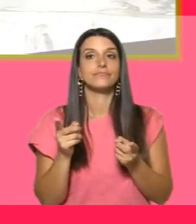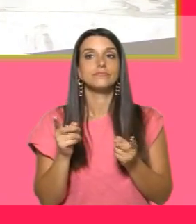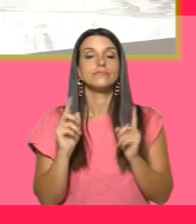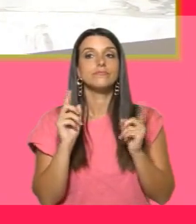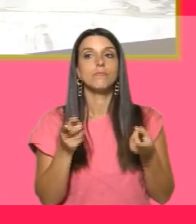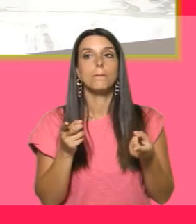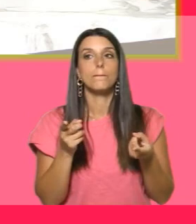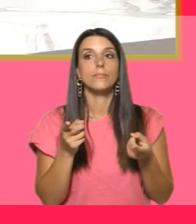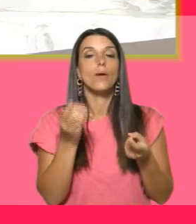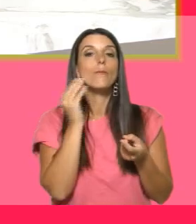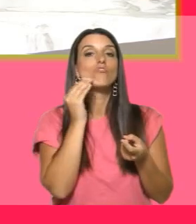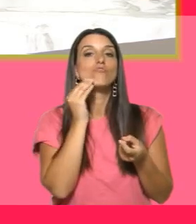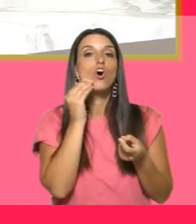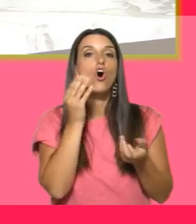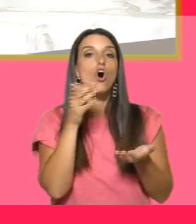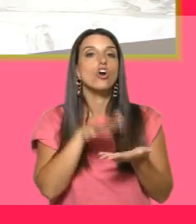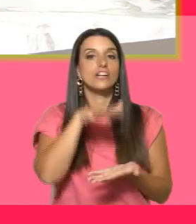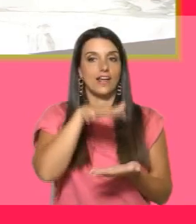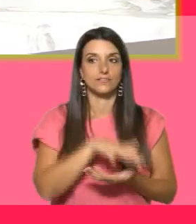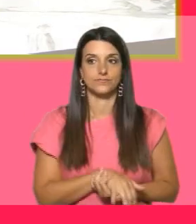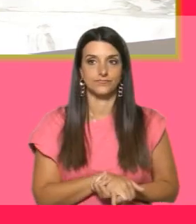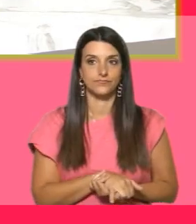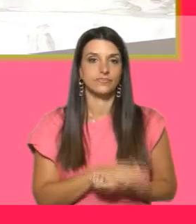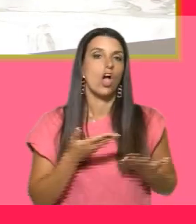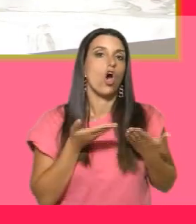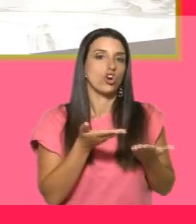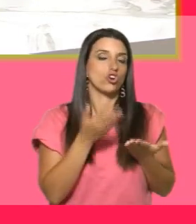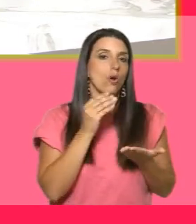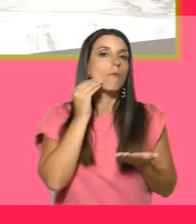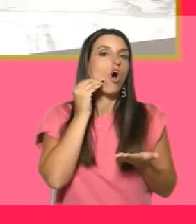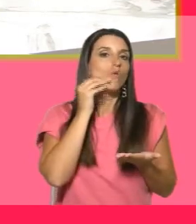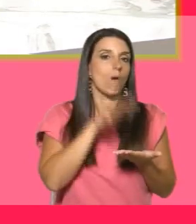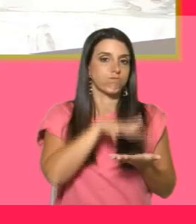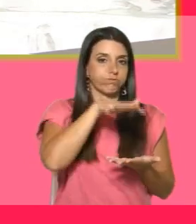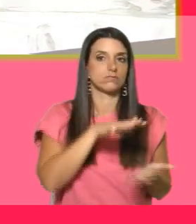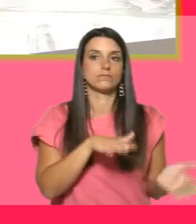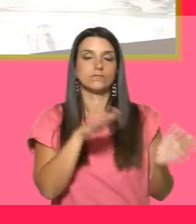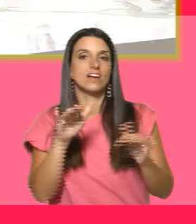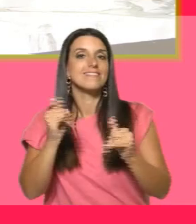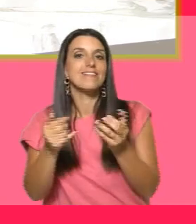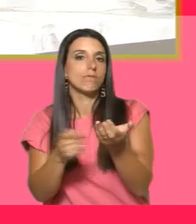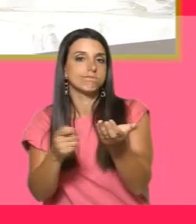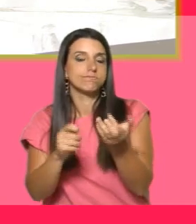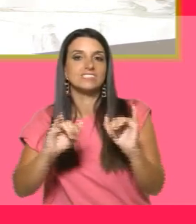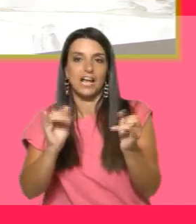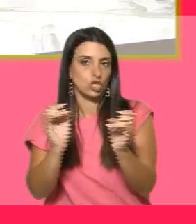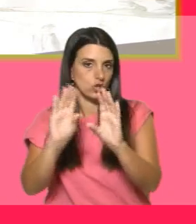tengo el polvo de hornear. Que se lo vamos a incorporar, que ya lo tengo tamizado. Vamos a seguir mezclando